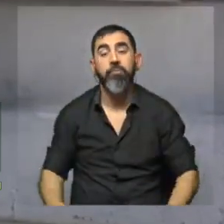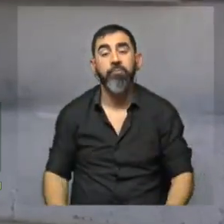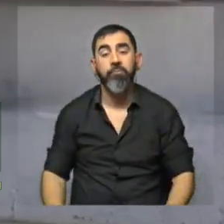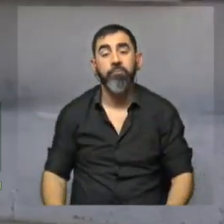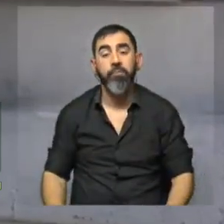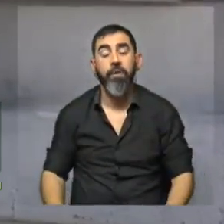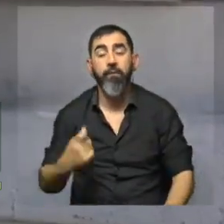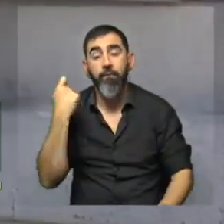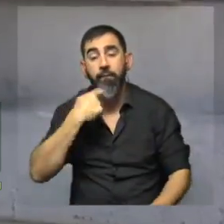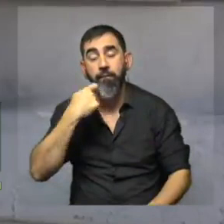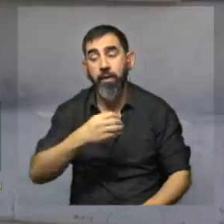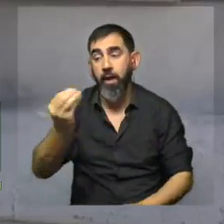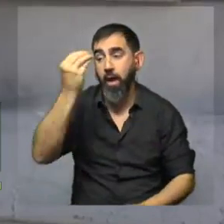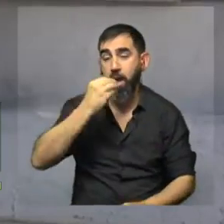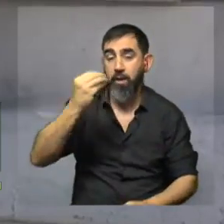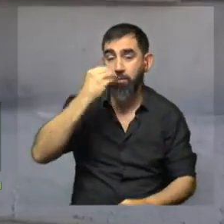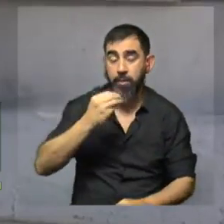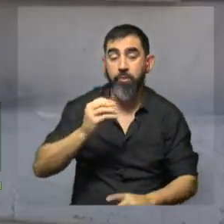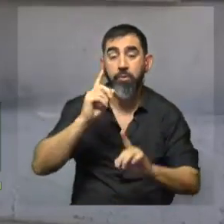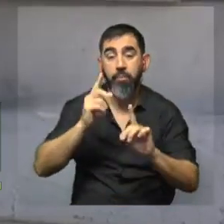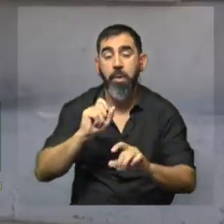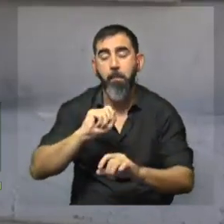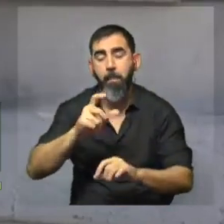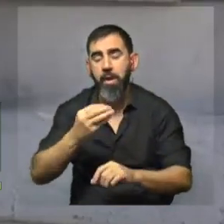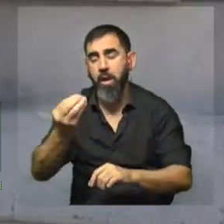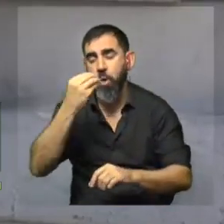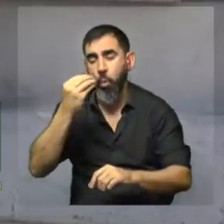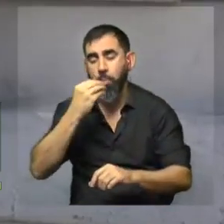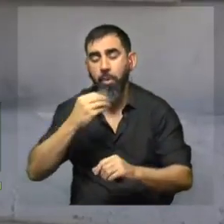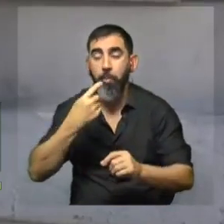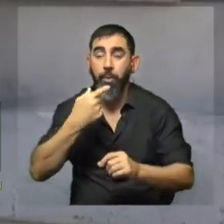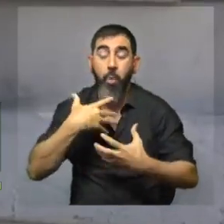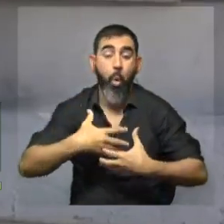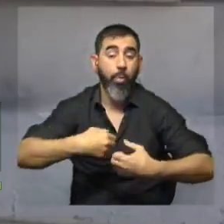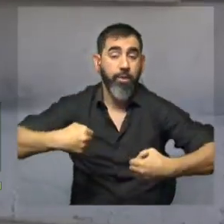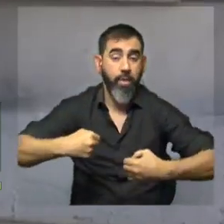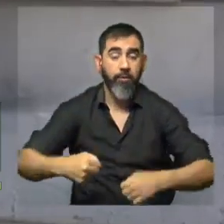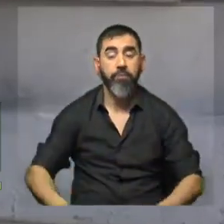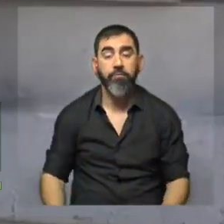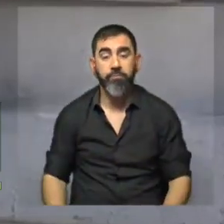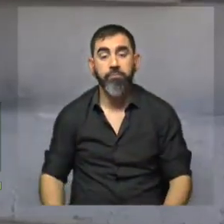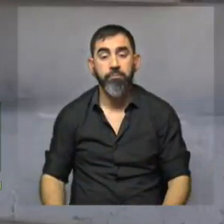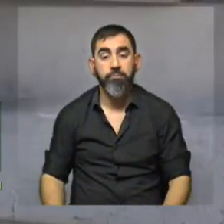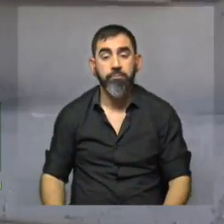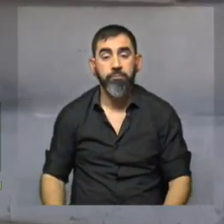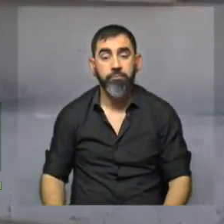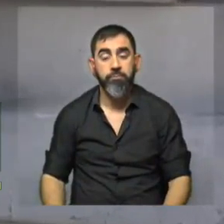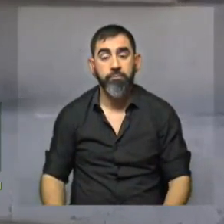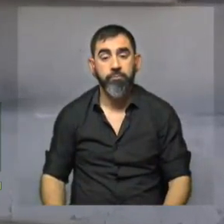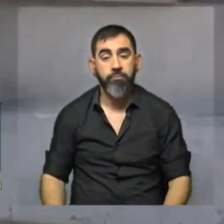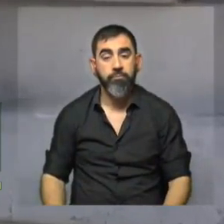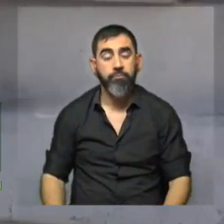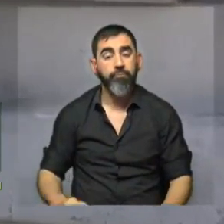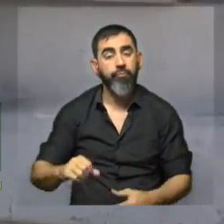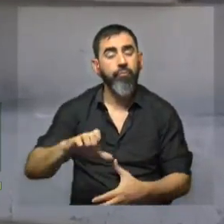la carencia de alimentos, sino que también con la malnutrición cuando hablamos de obesidad, por ejemplo. Se trata de un continente especialmente afectado